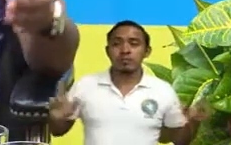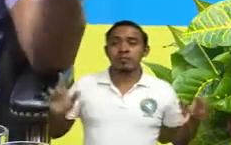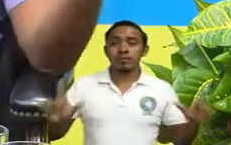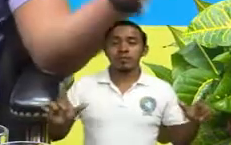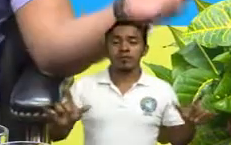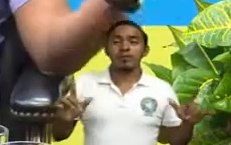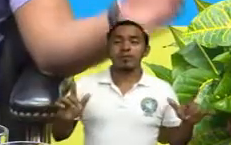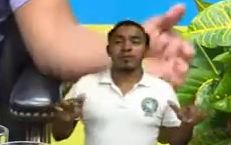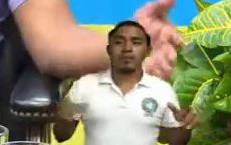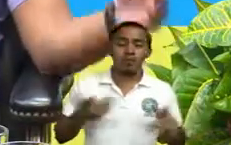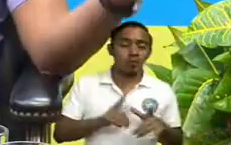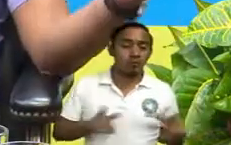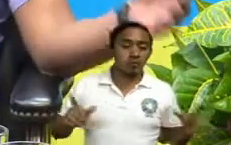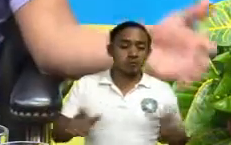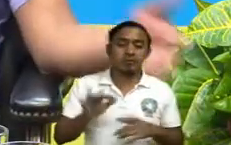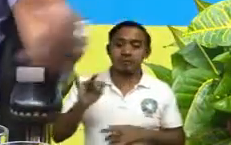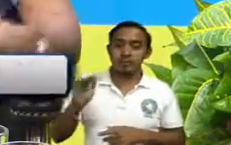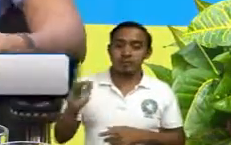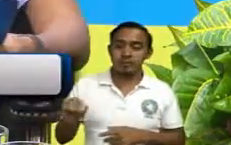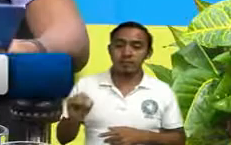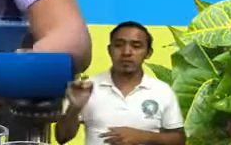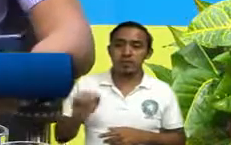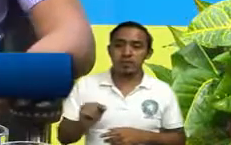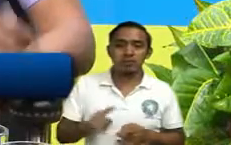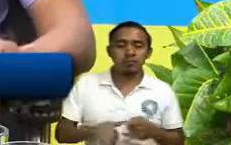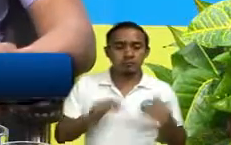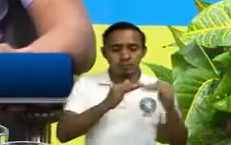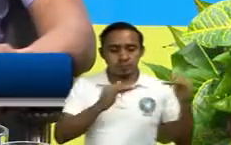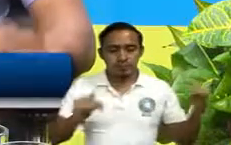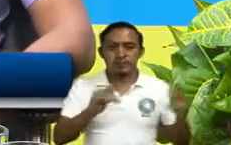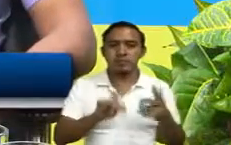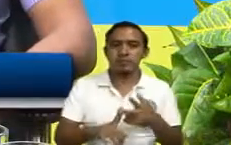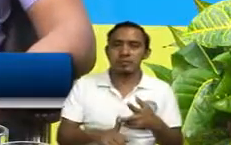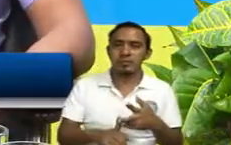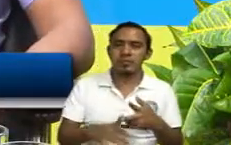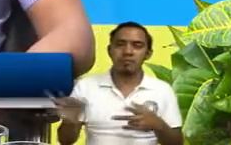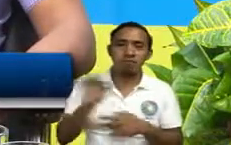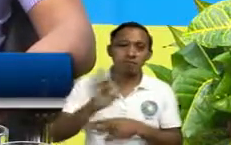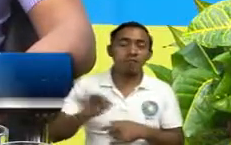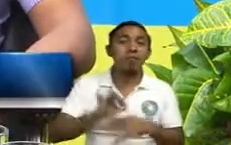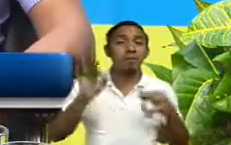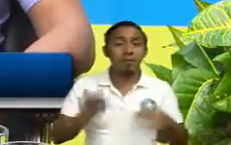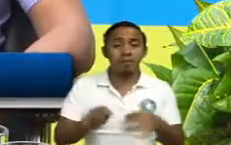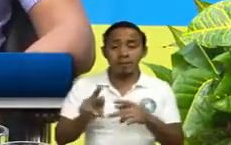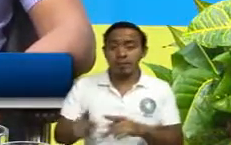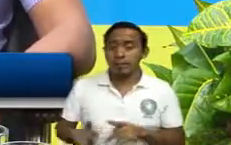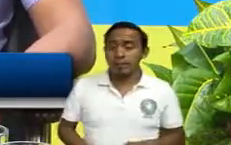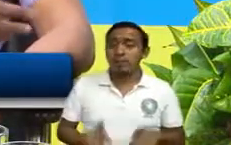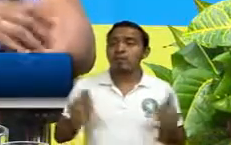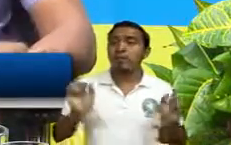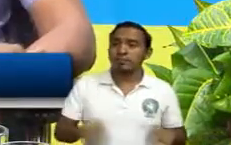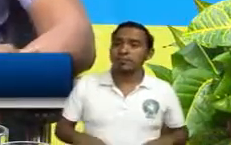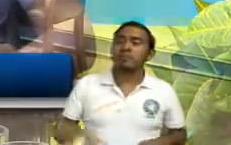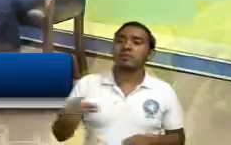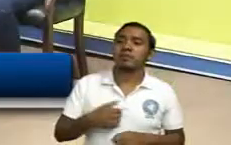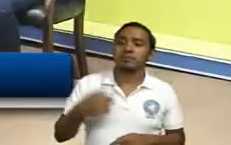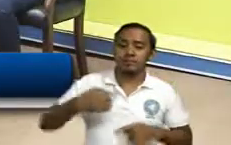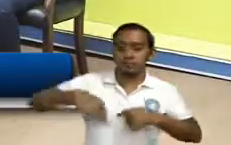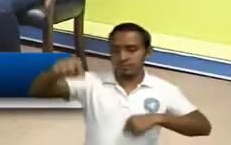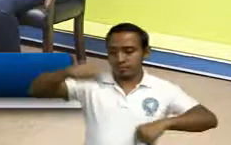en todos los espacios físicos, ese acceso, las rampas, las condiciones para que las personas con discapacidad puedan